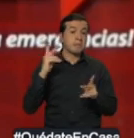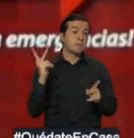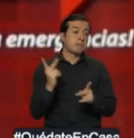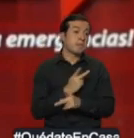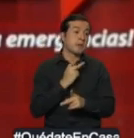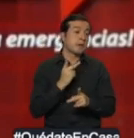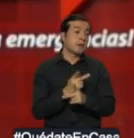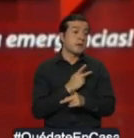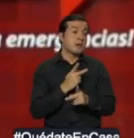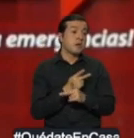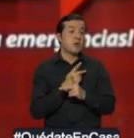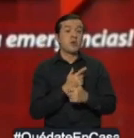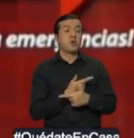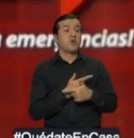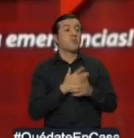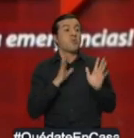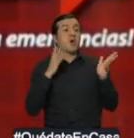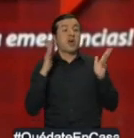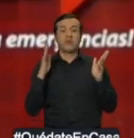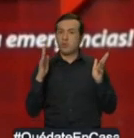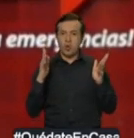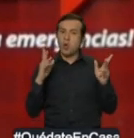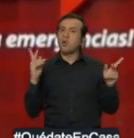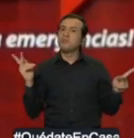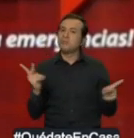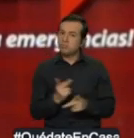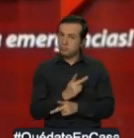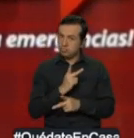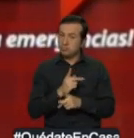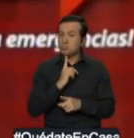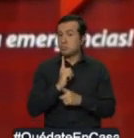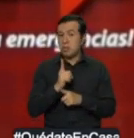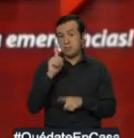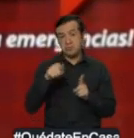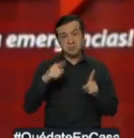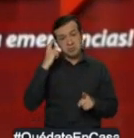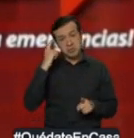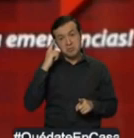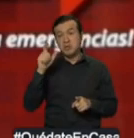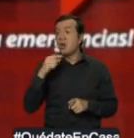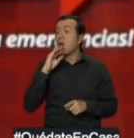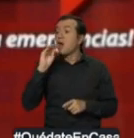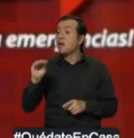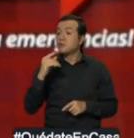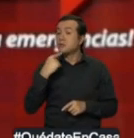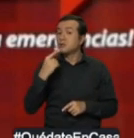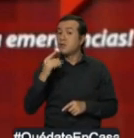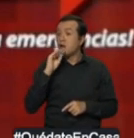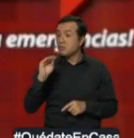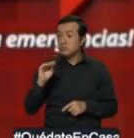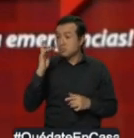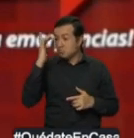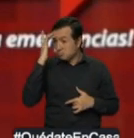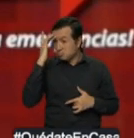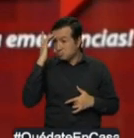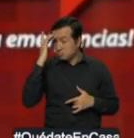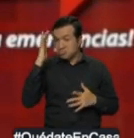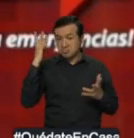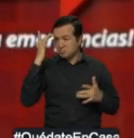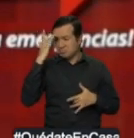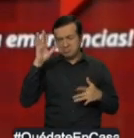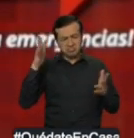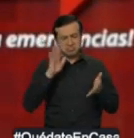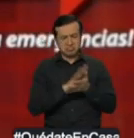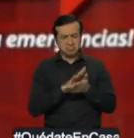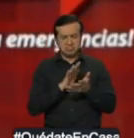lo he dicho varias veces lo vuelvo a repetir si lo que estamos esperando es que alguien nos diga que no vamos a tener ningún contagio